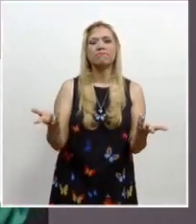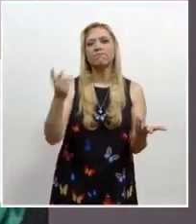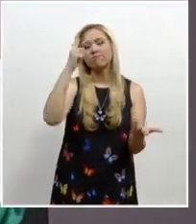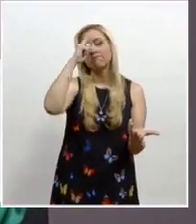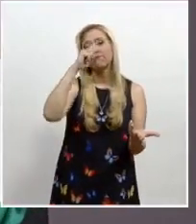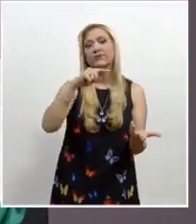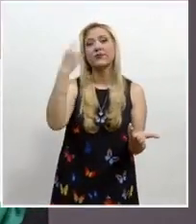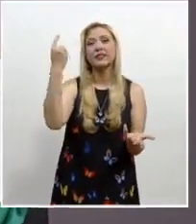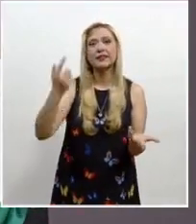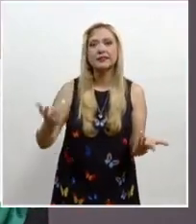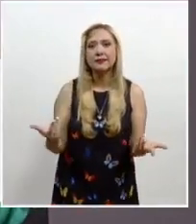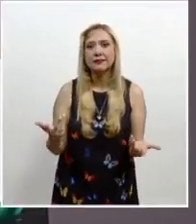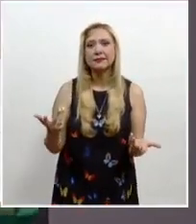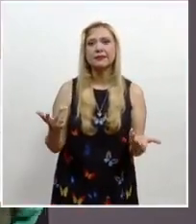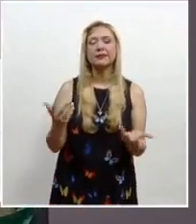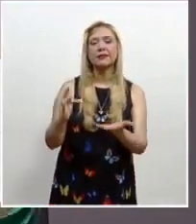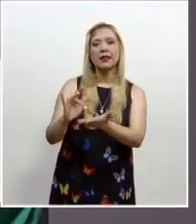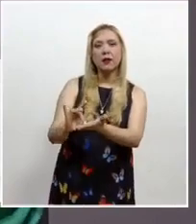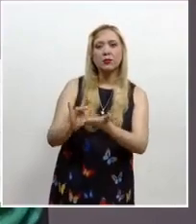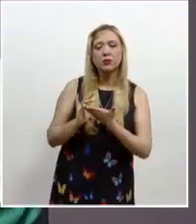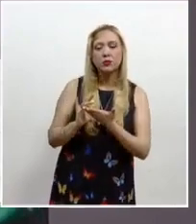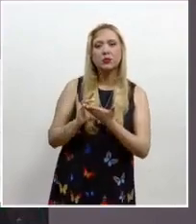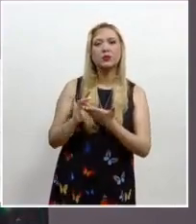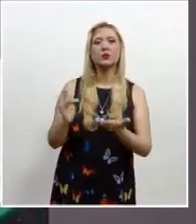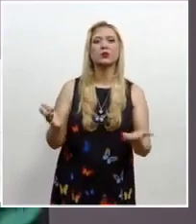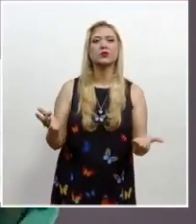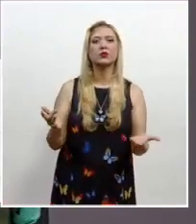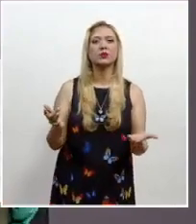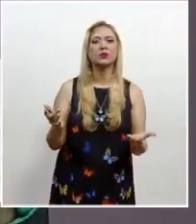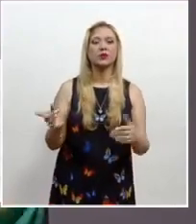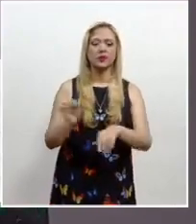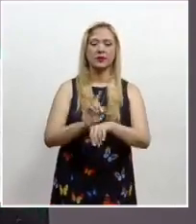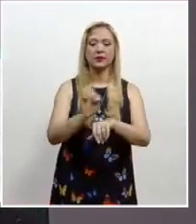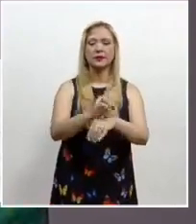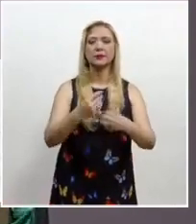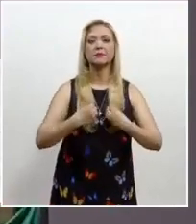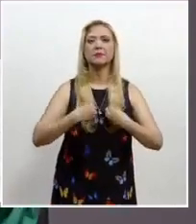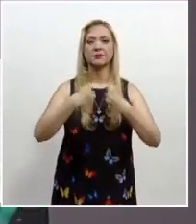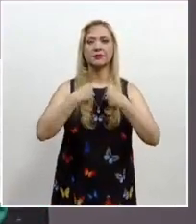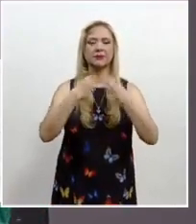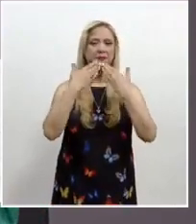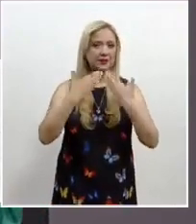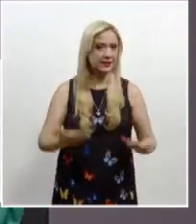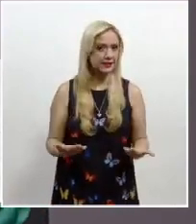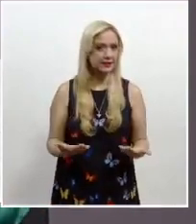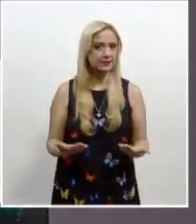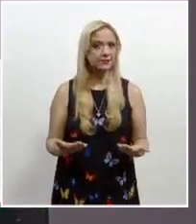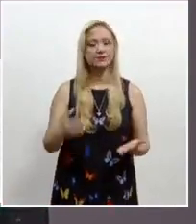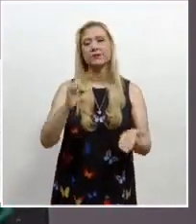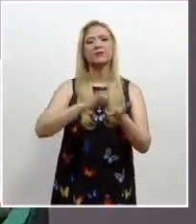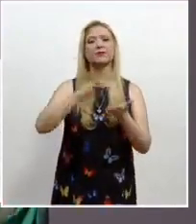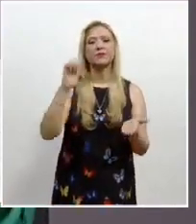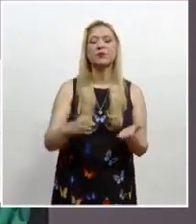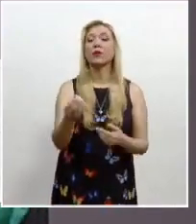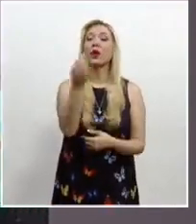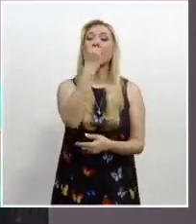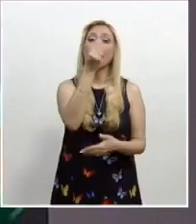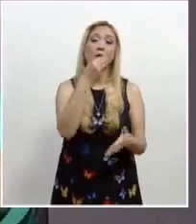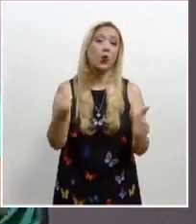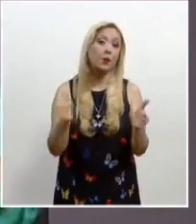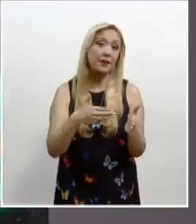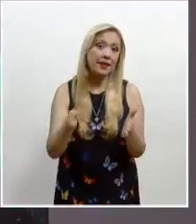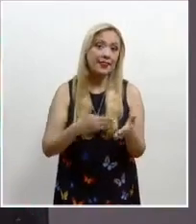mano, tener fácilmente la vida cotidiana al alcance. Es decir, la comida,